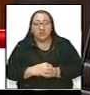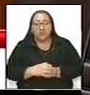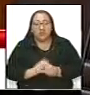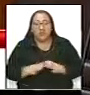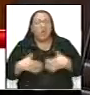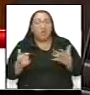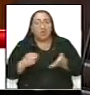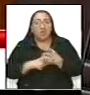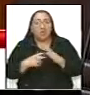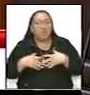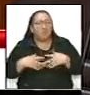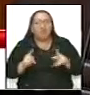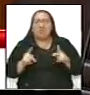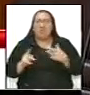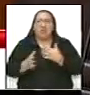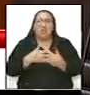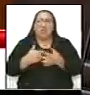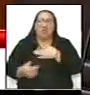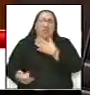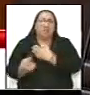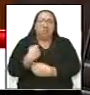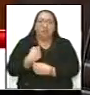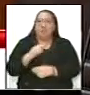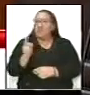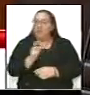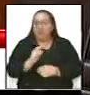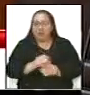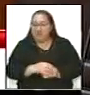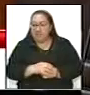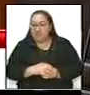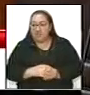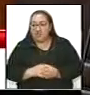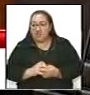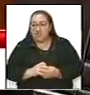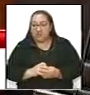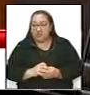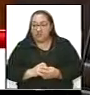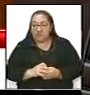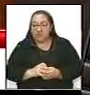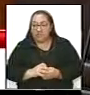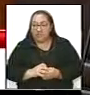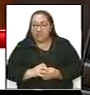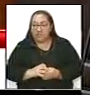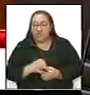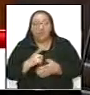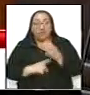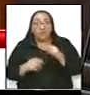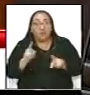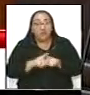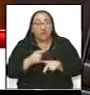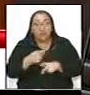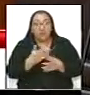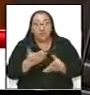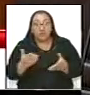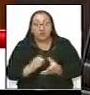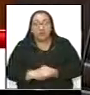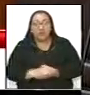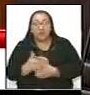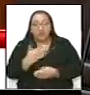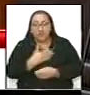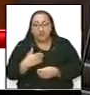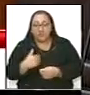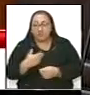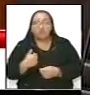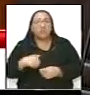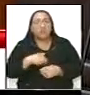incapaz de permitir que ellas sean avasalladas de ninguna manera. De manera que por estas consideraciones, presidente,